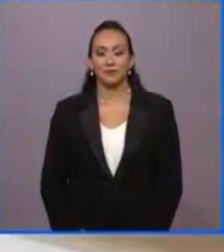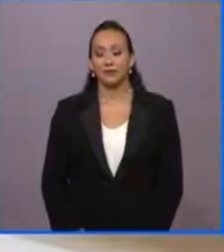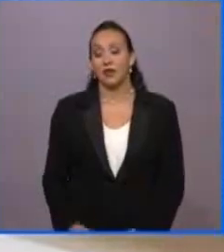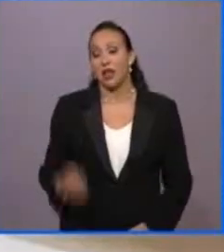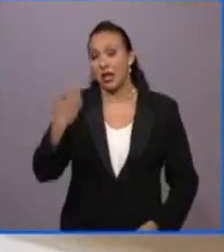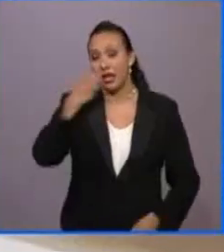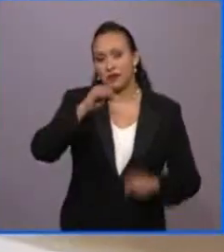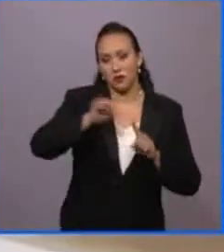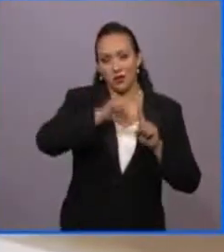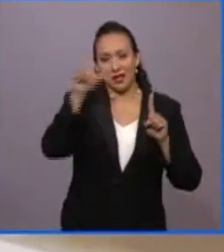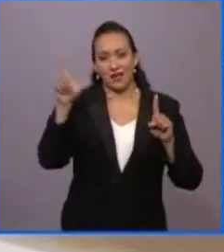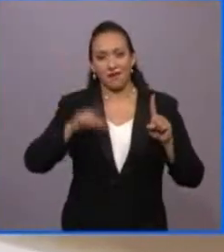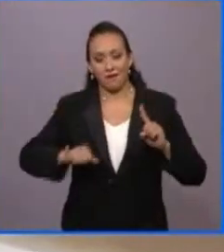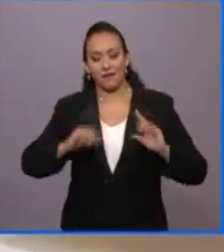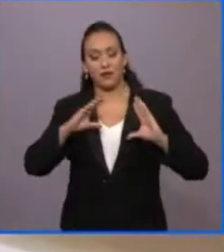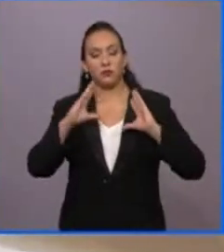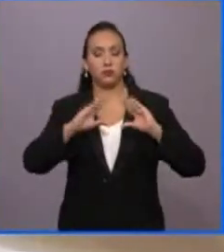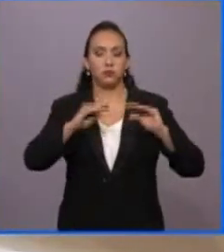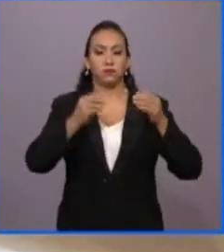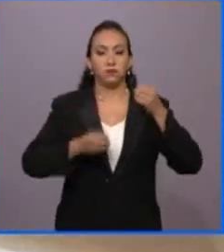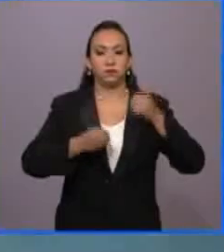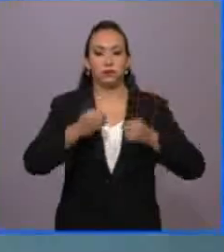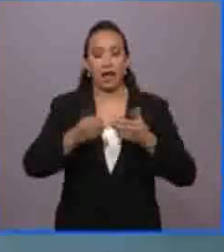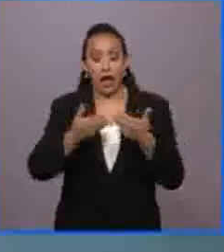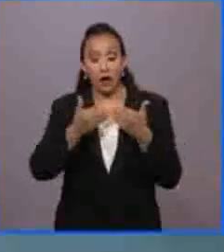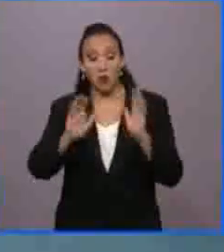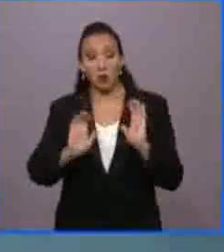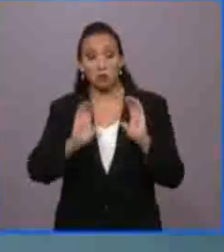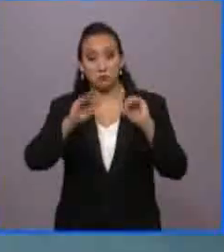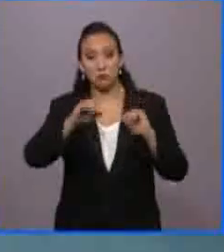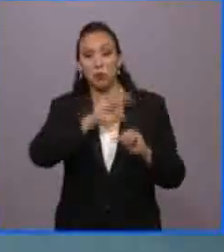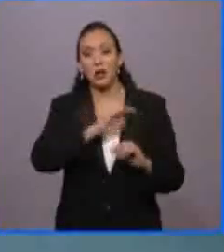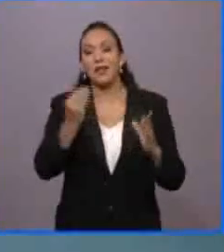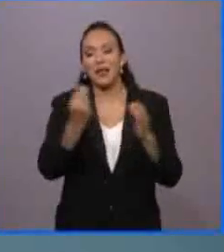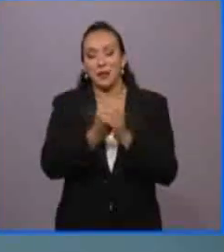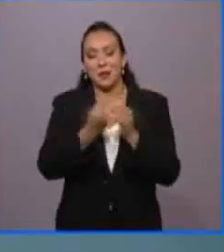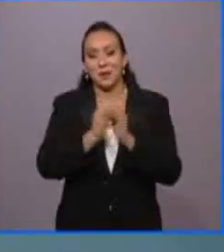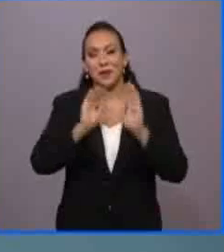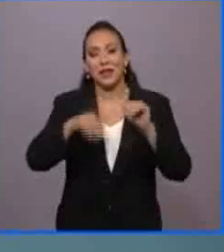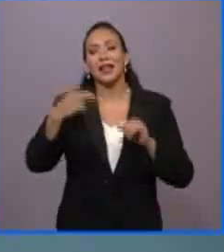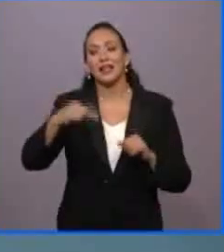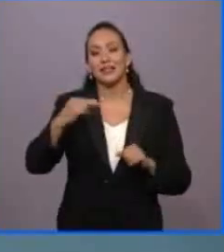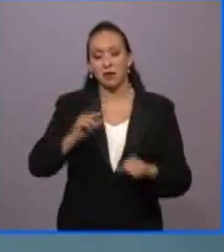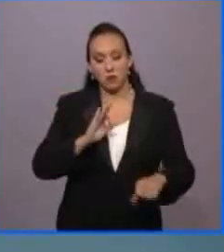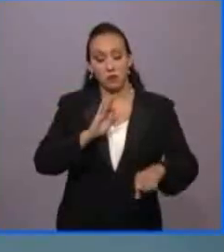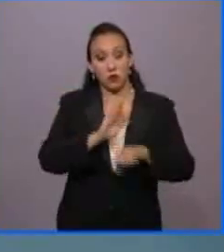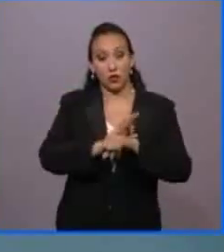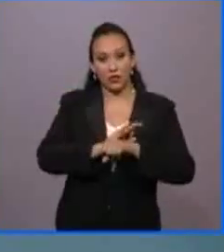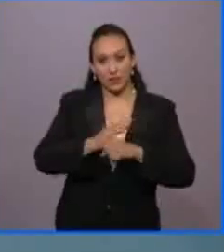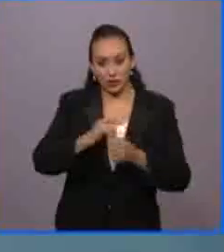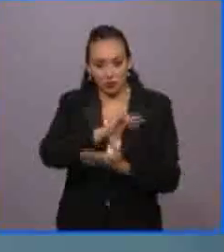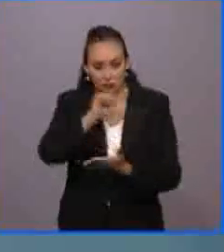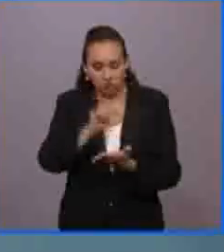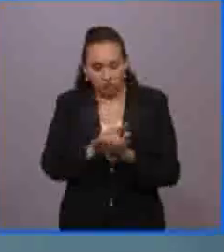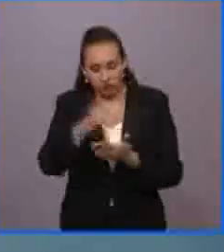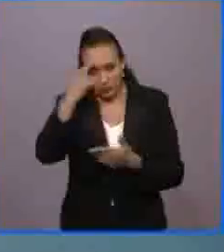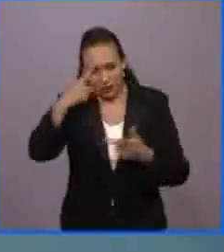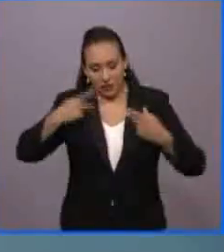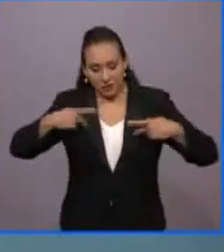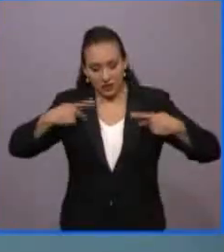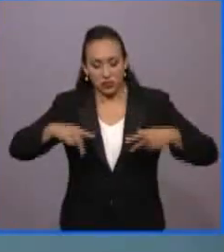La Escuela Federal de Formación Judicial abrió la convocatoria para participar en el curso Protección Jurisdiccional de los Derechos de las Personas